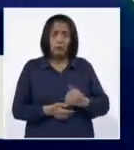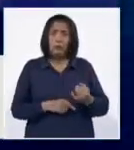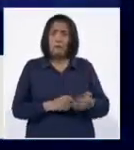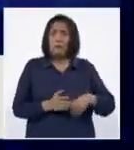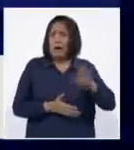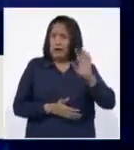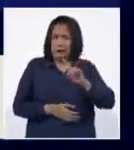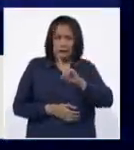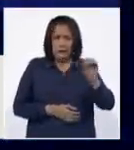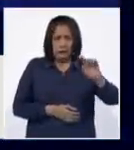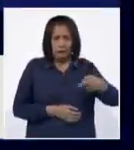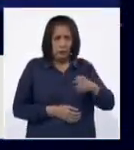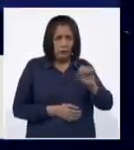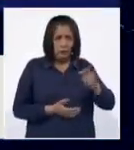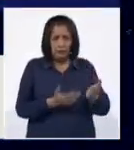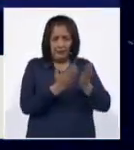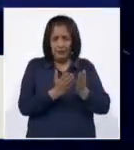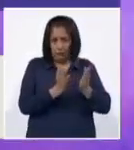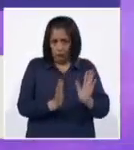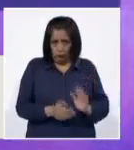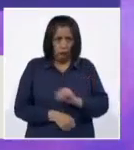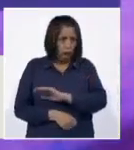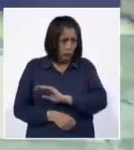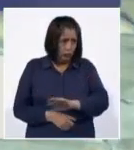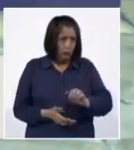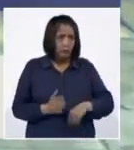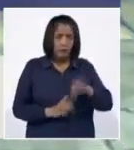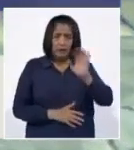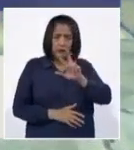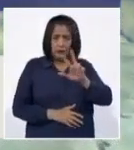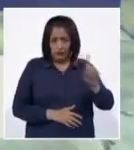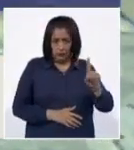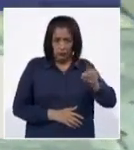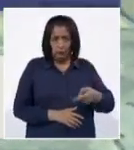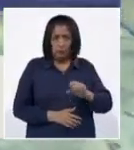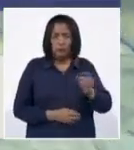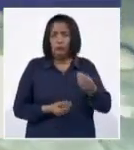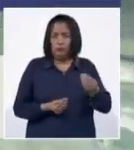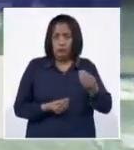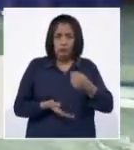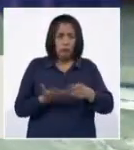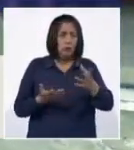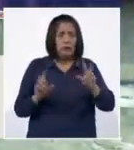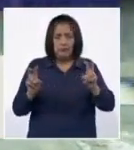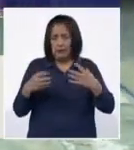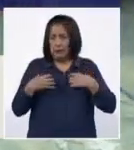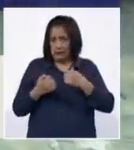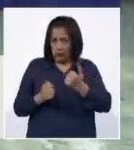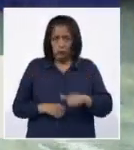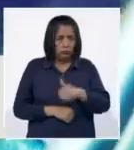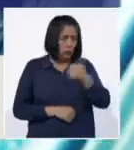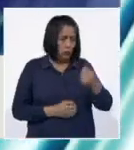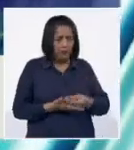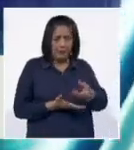dieron más de 100.000 soles para la educación de sus menores y más de 31.000 soles por reposición de salud, aparte de